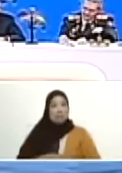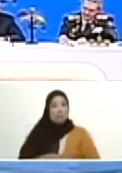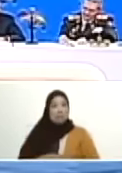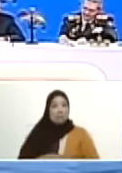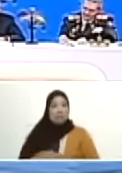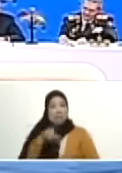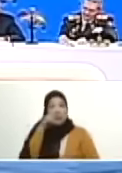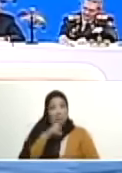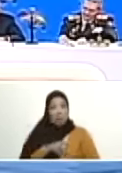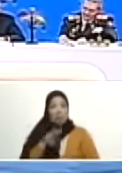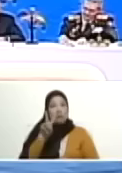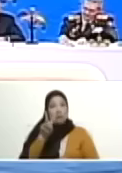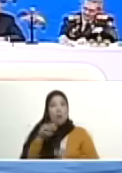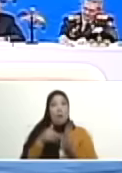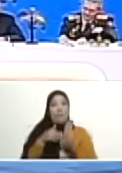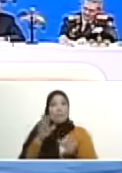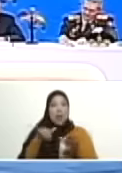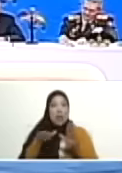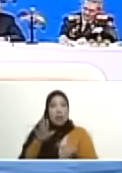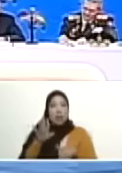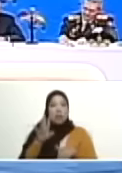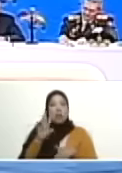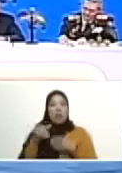año 2015-2023.